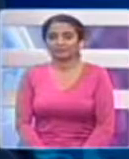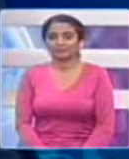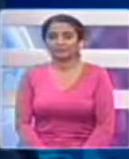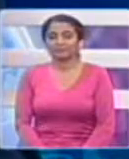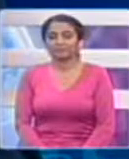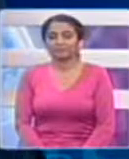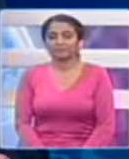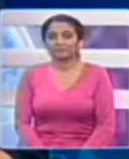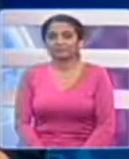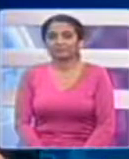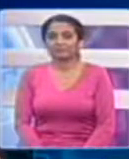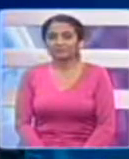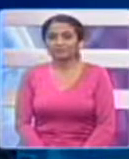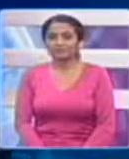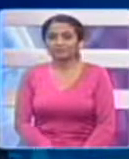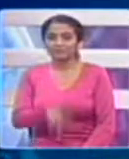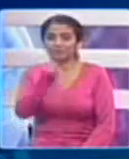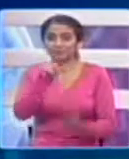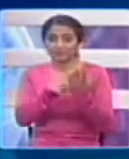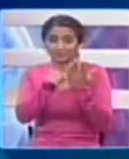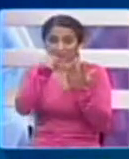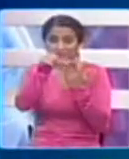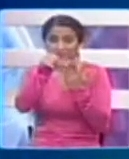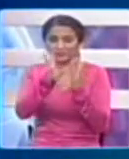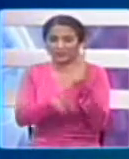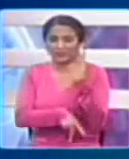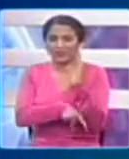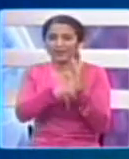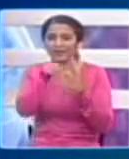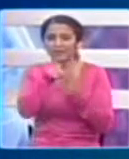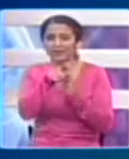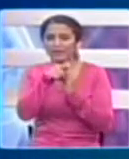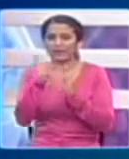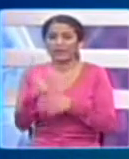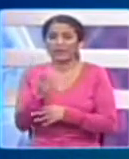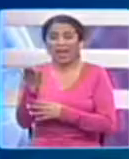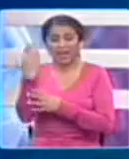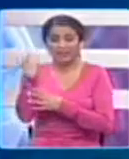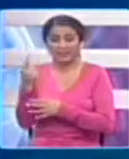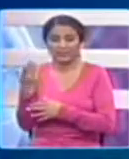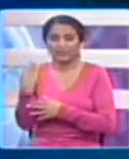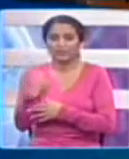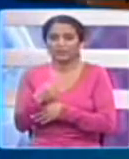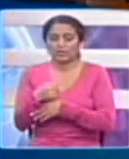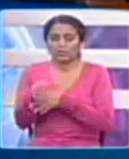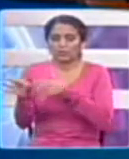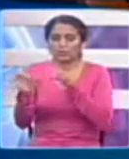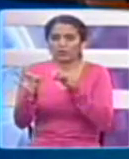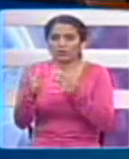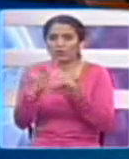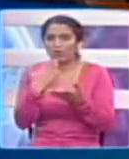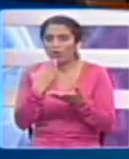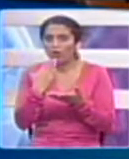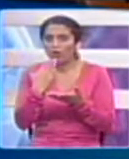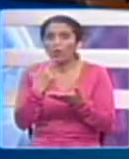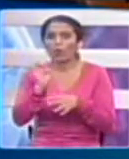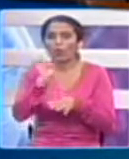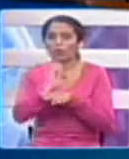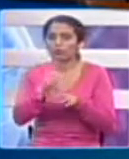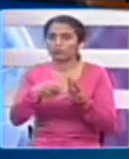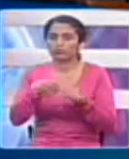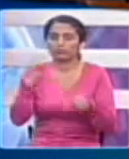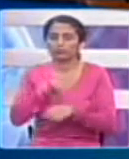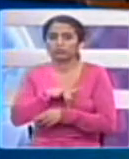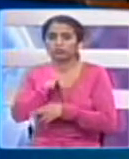El exministro de Hidrocarburos, Carlos P., vinculado a una supuesta red de corrupción de Petroecuador, abandonó nuestro país con dirección